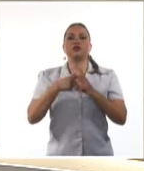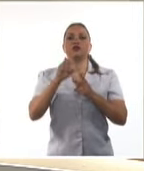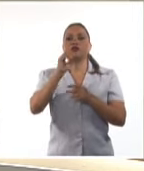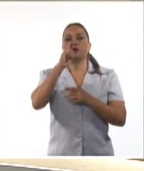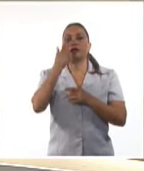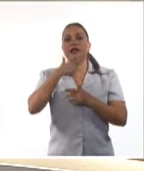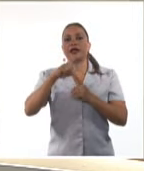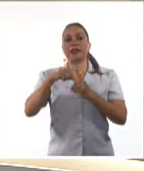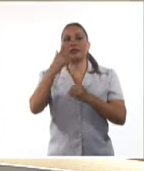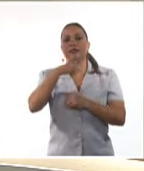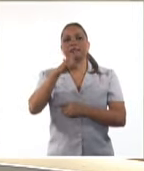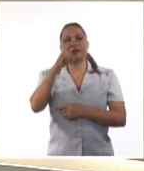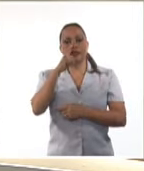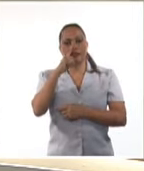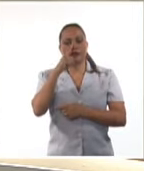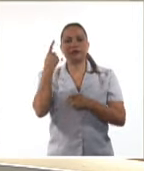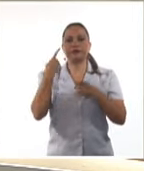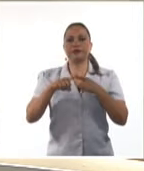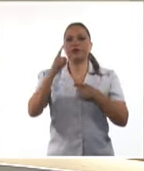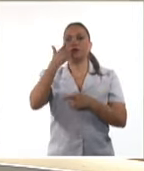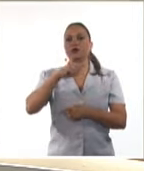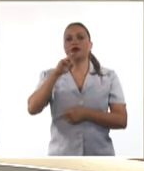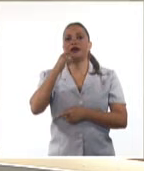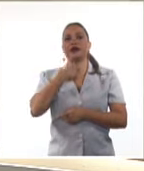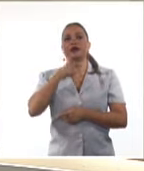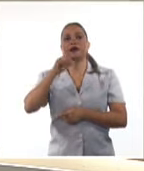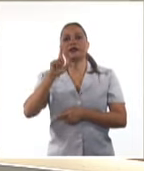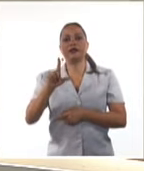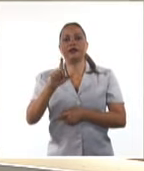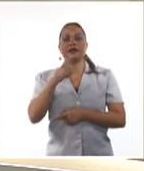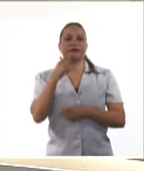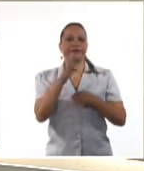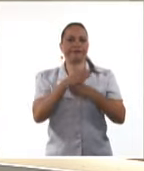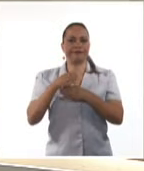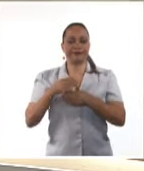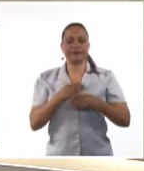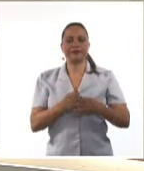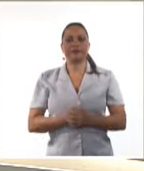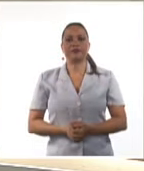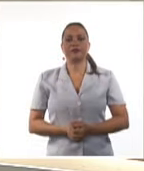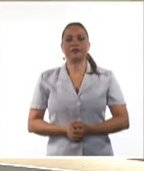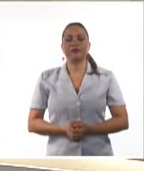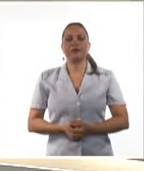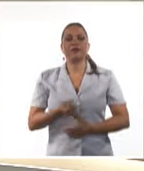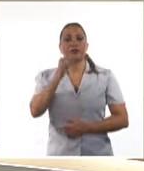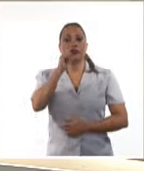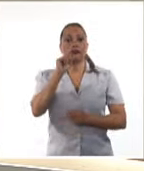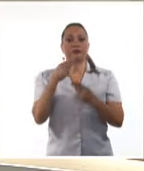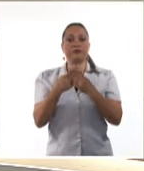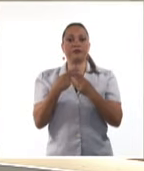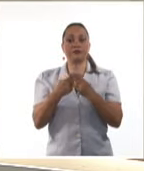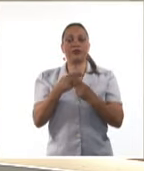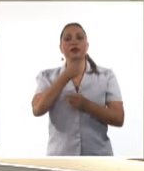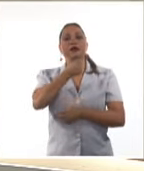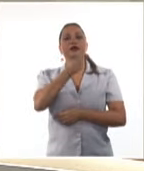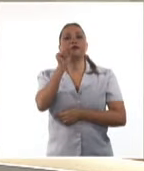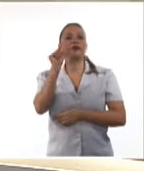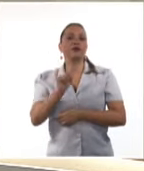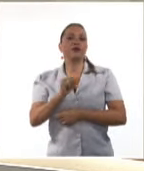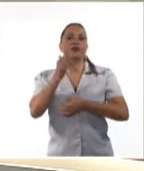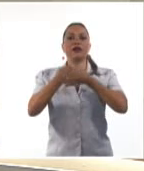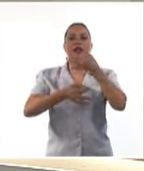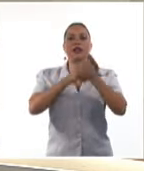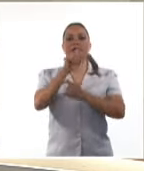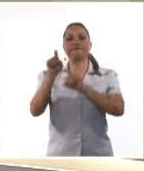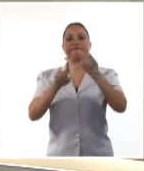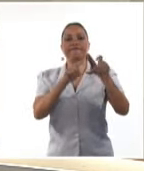Kevin Hernández. Ariel Echevarría y Frederick Cepeda conectaron cuadrangulares. Al término del encuentro, nuestro colega Alejandro Rodríguez conversó con